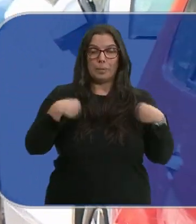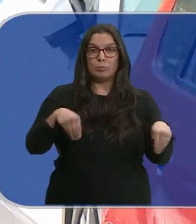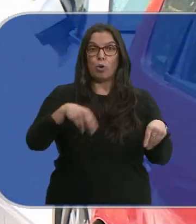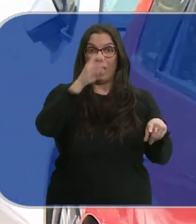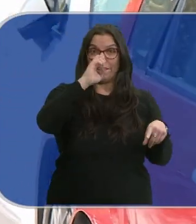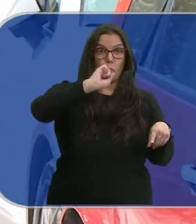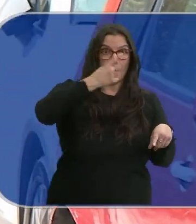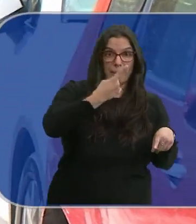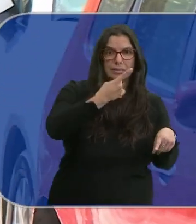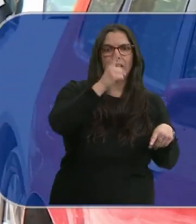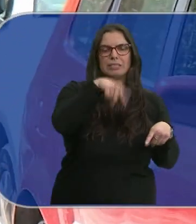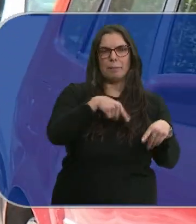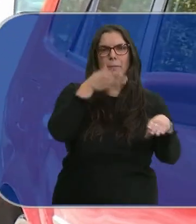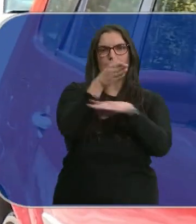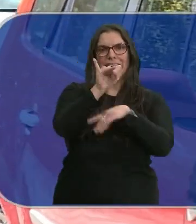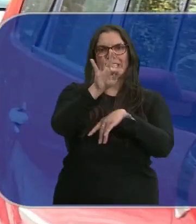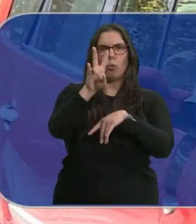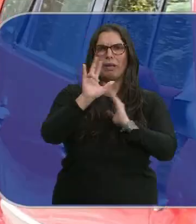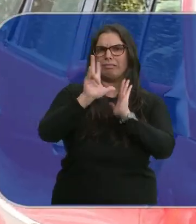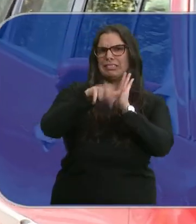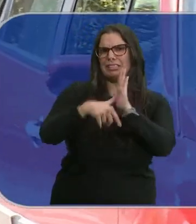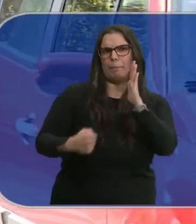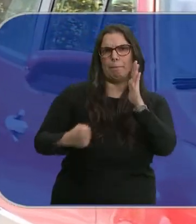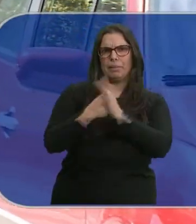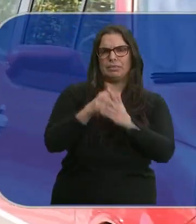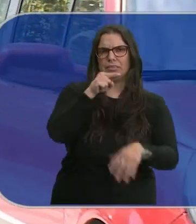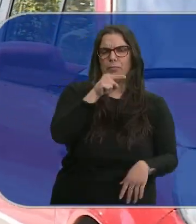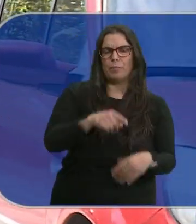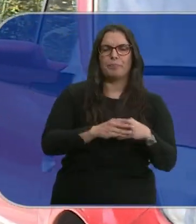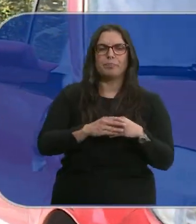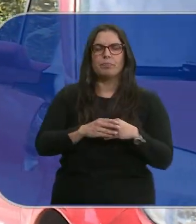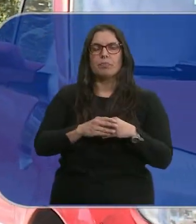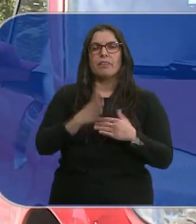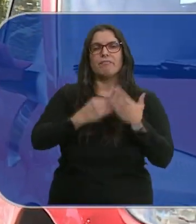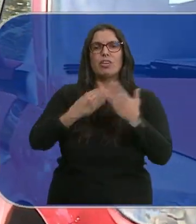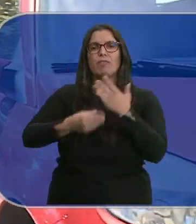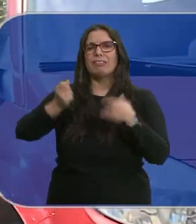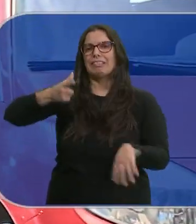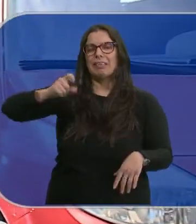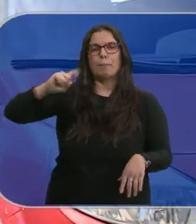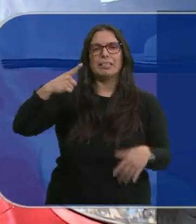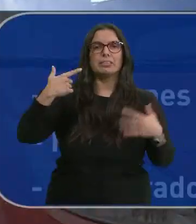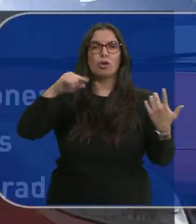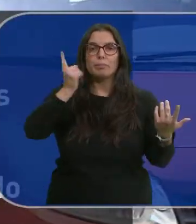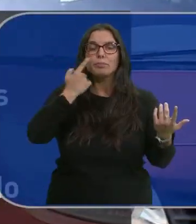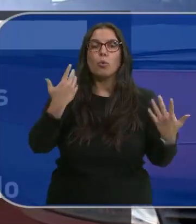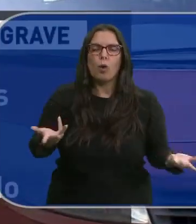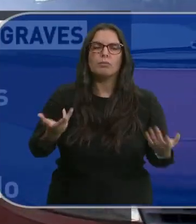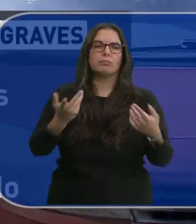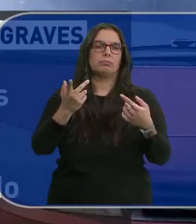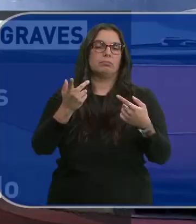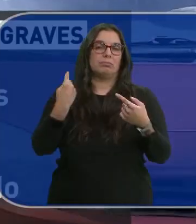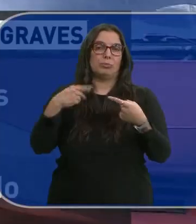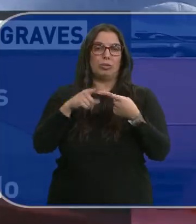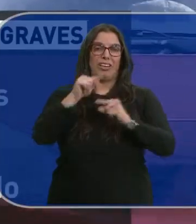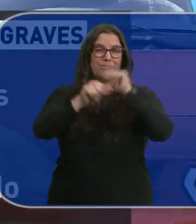veteranos los que más retrasan su paso por estas inspecciones obligatorias. ¿Cuáles son los defectos más graves detectados hoy? Pues básicamente